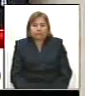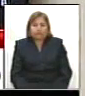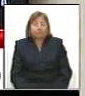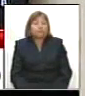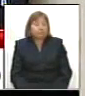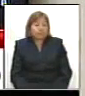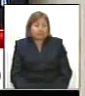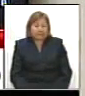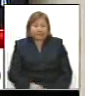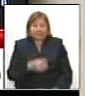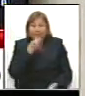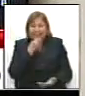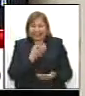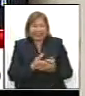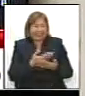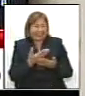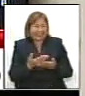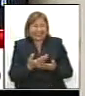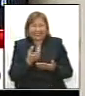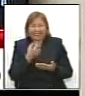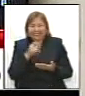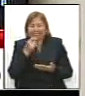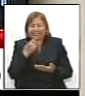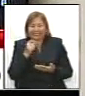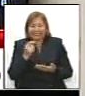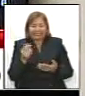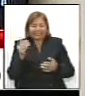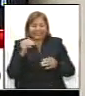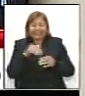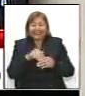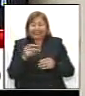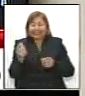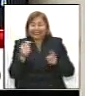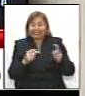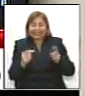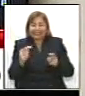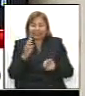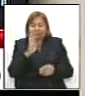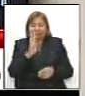Muy bien. Se va a registrar entonces la asistencia a las